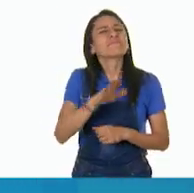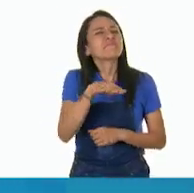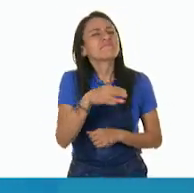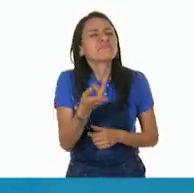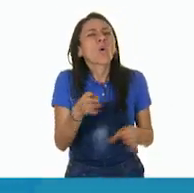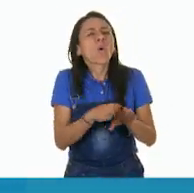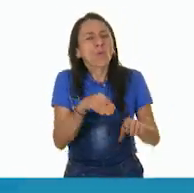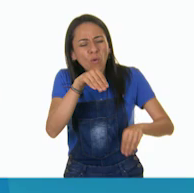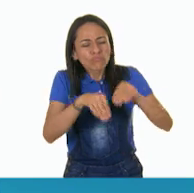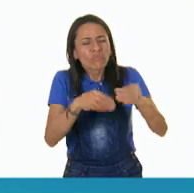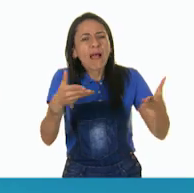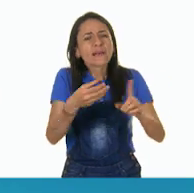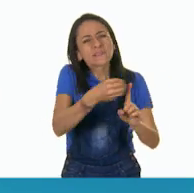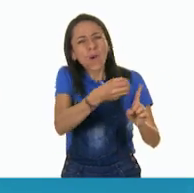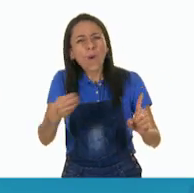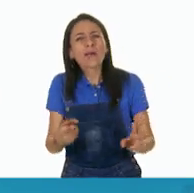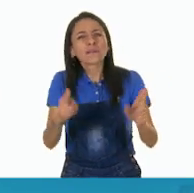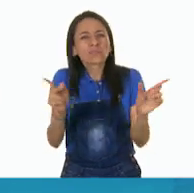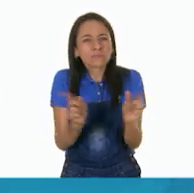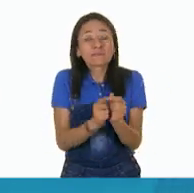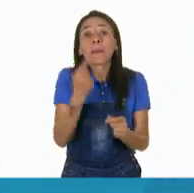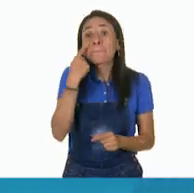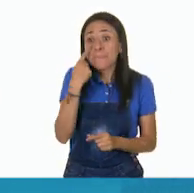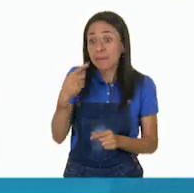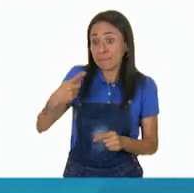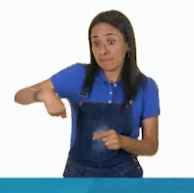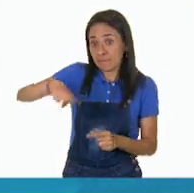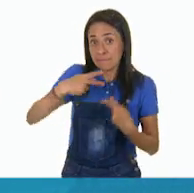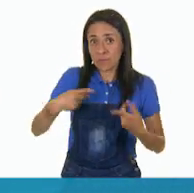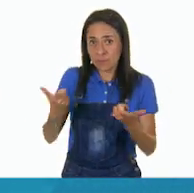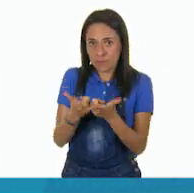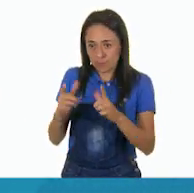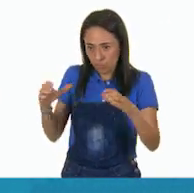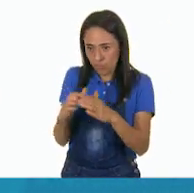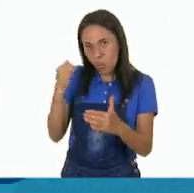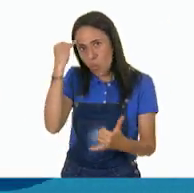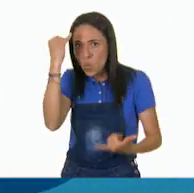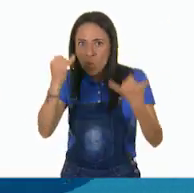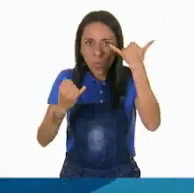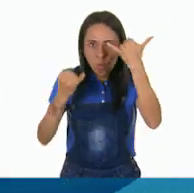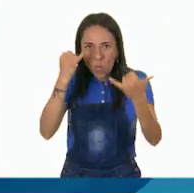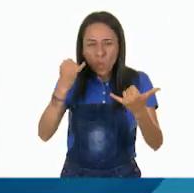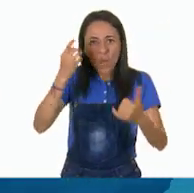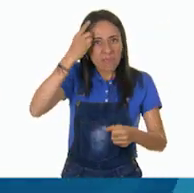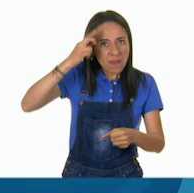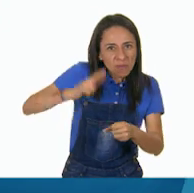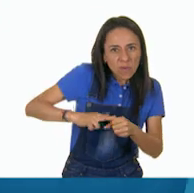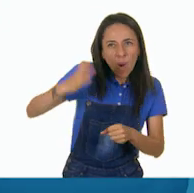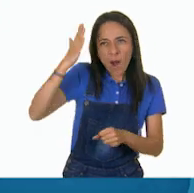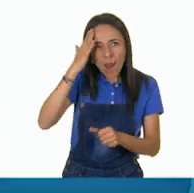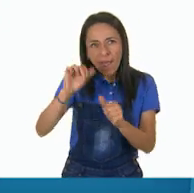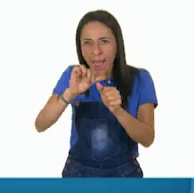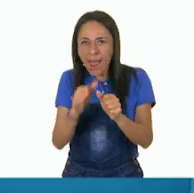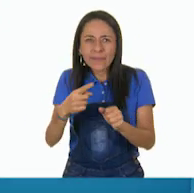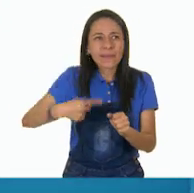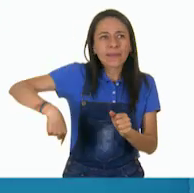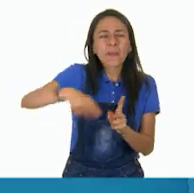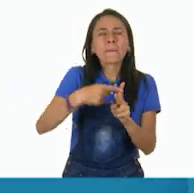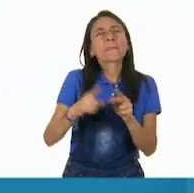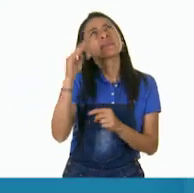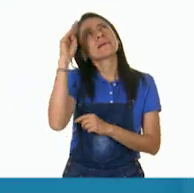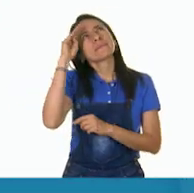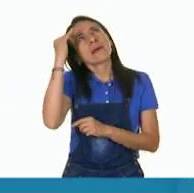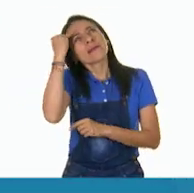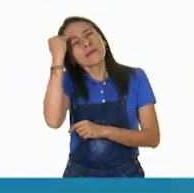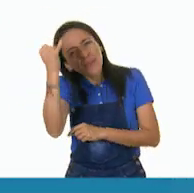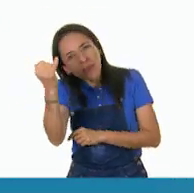mira se juntó un grupo de personas que son creativos los actores o directores de arte y empiezan a pensar en una idea normalmente esa idea la piezas